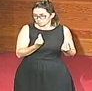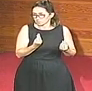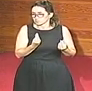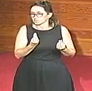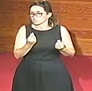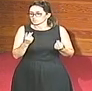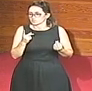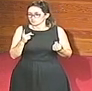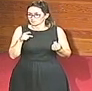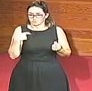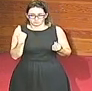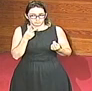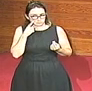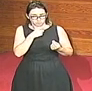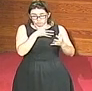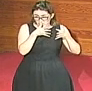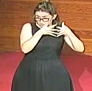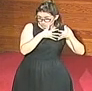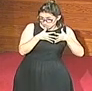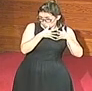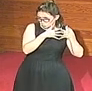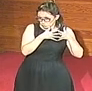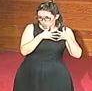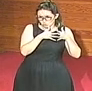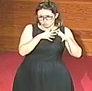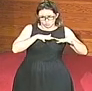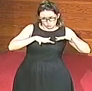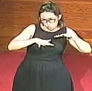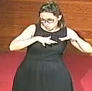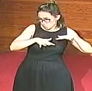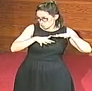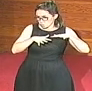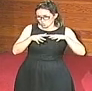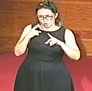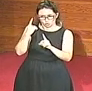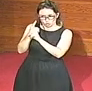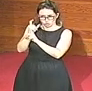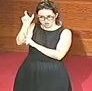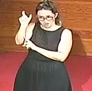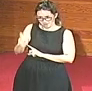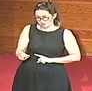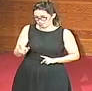ha puesto toda la maquinaria en contra de este tipo de personajes.